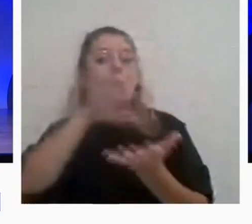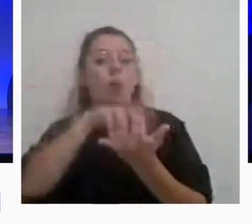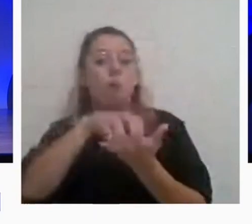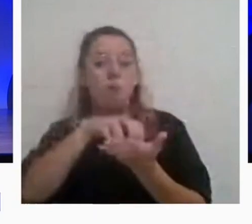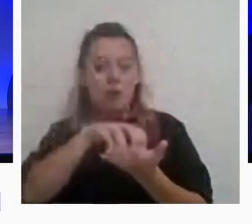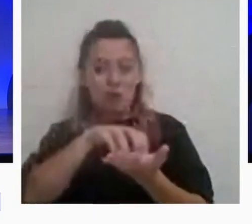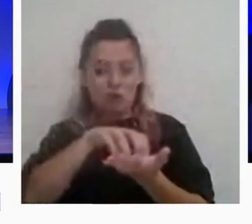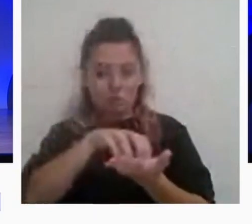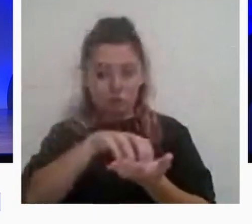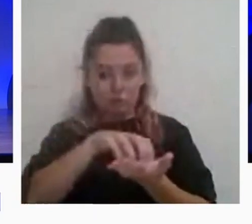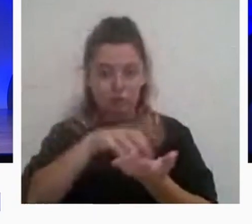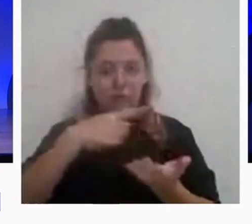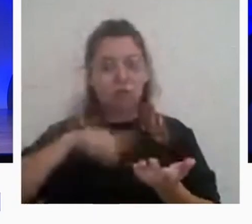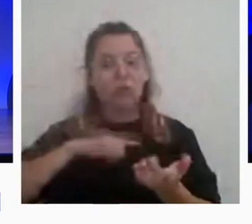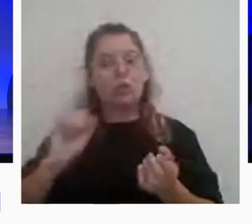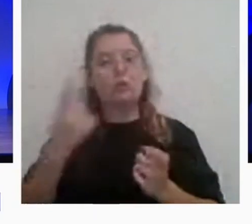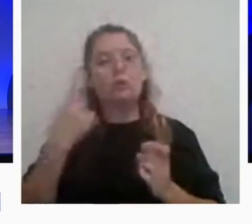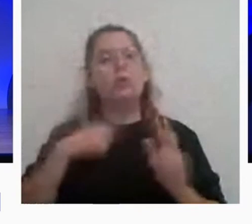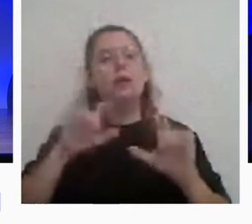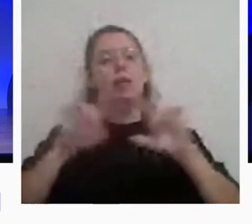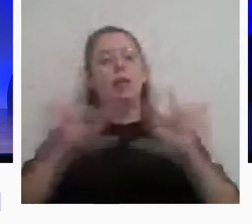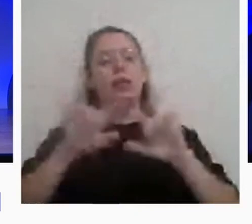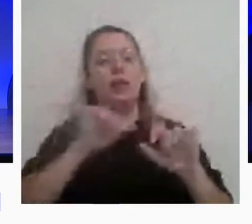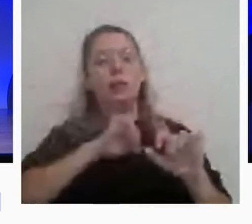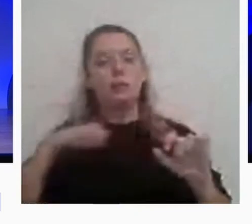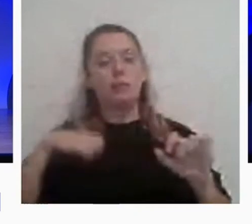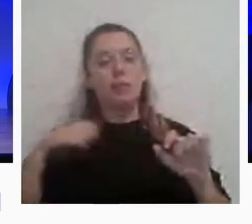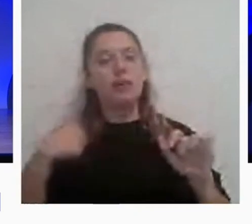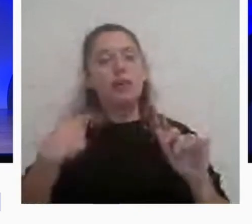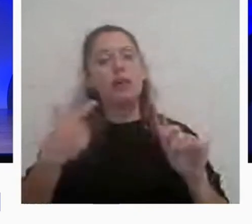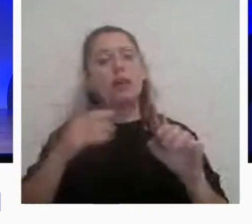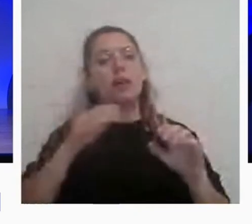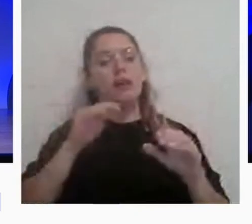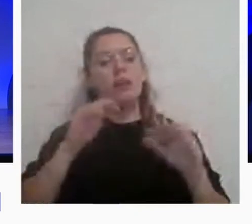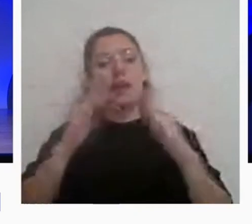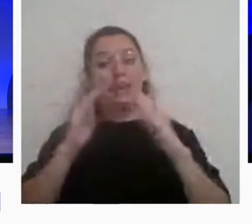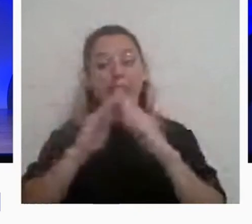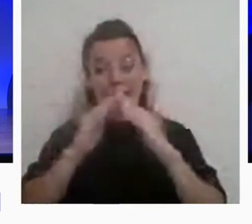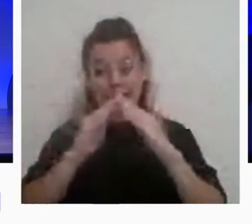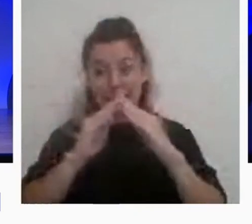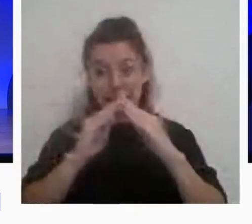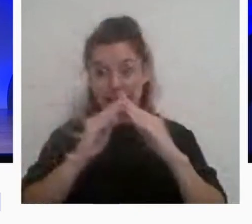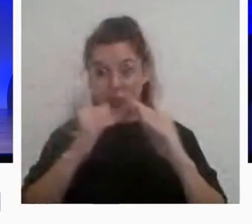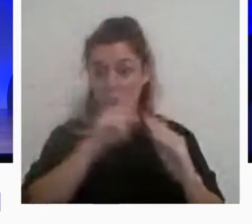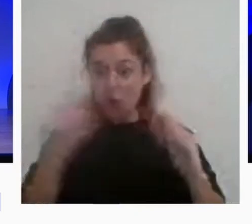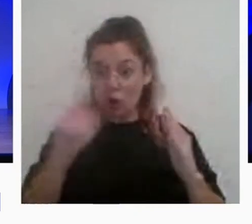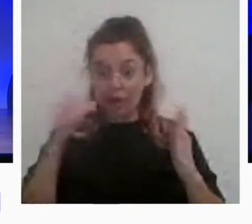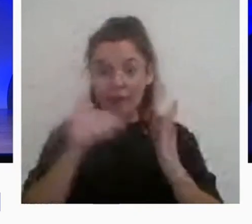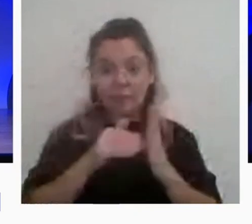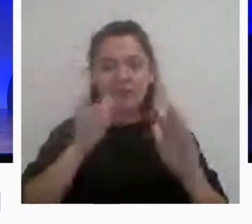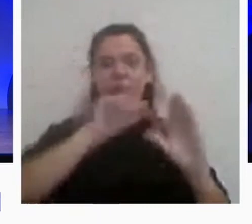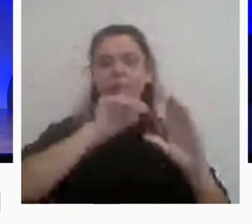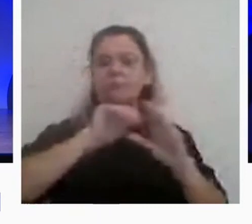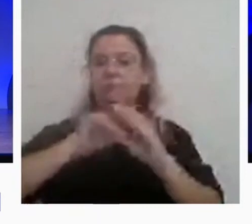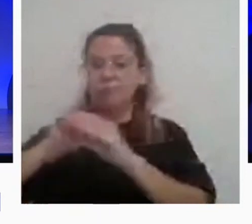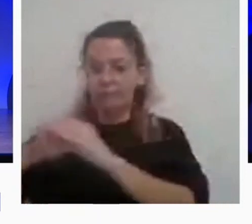un sorteo cívico. Buzoneamos más de 11.000 viviendas antes de abrir el edificio, entonces hubo gente que se apuntó a un sorteo